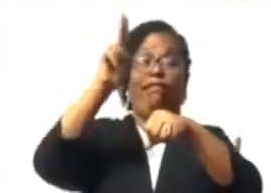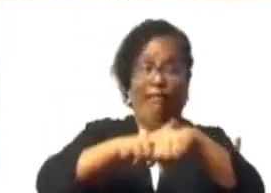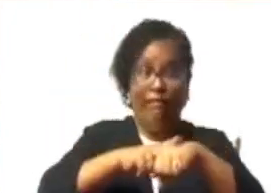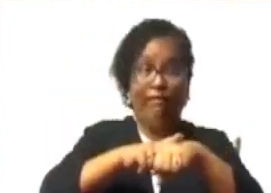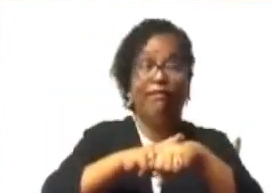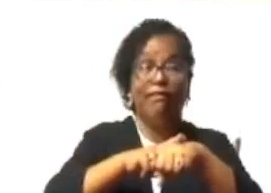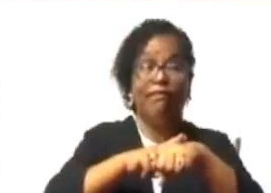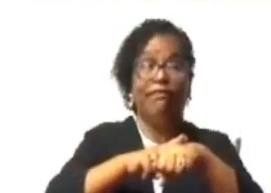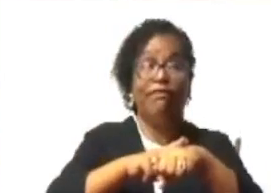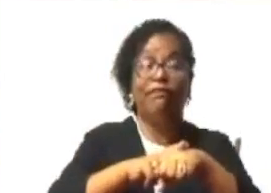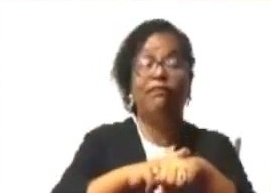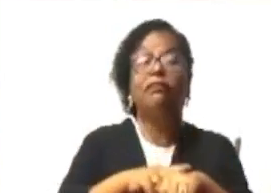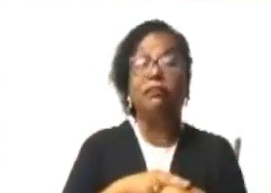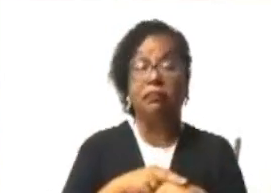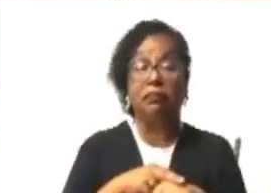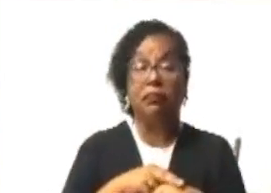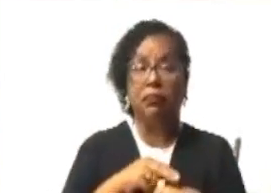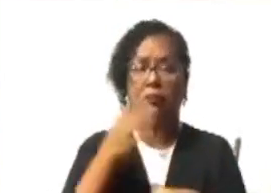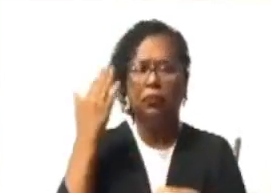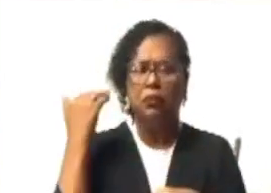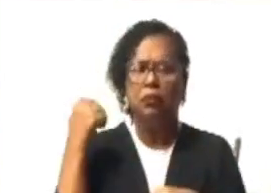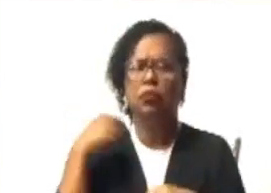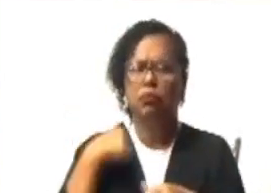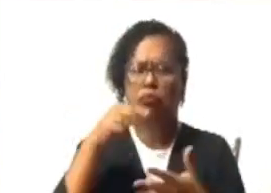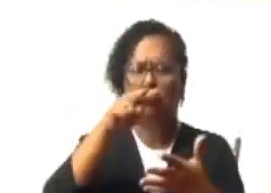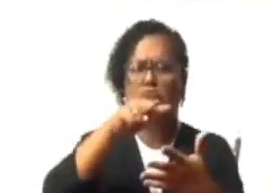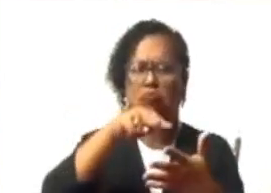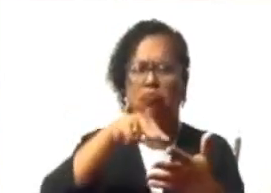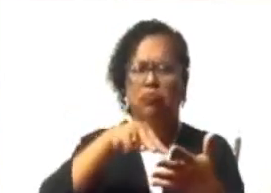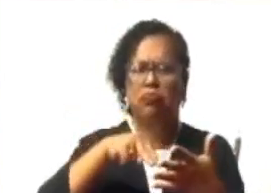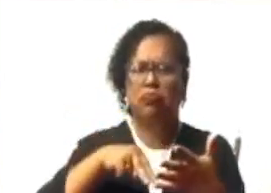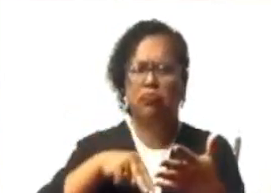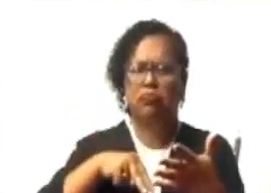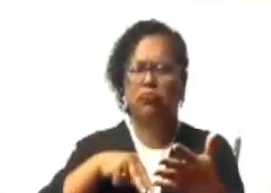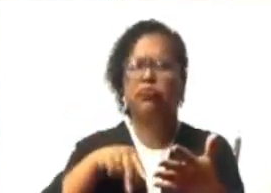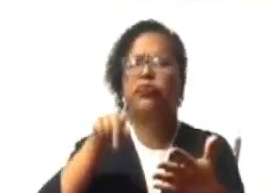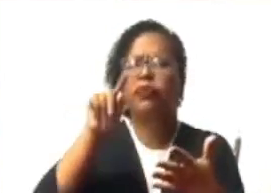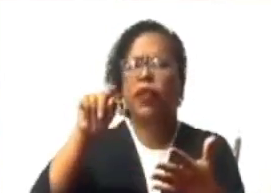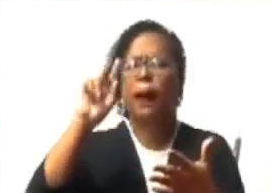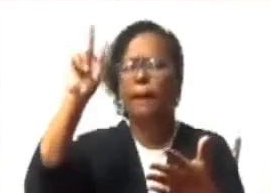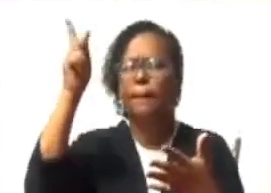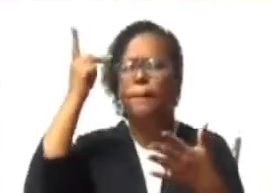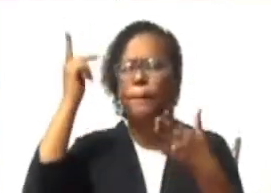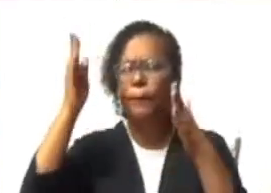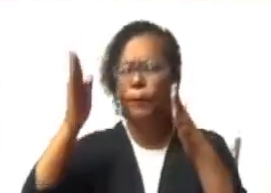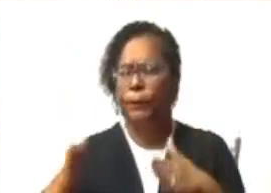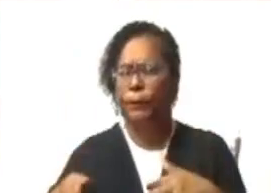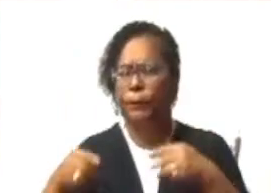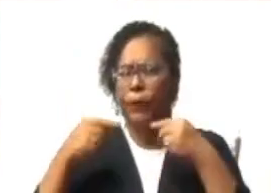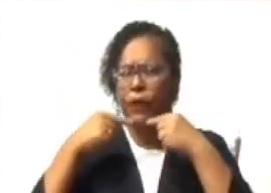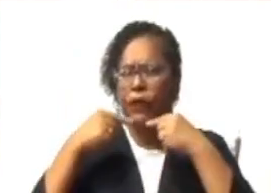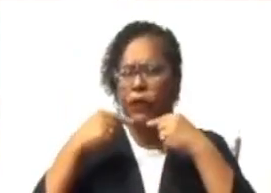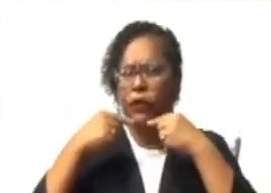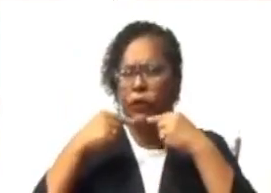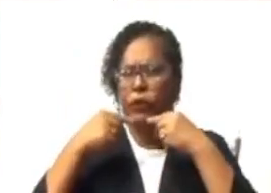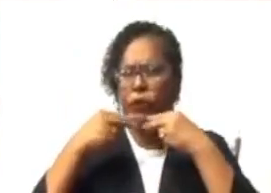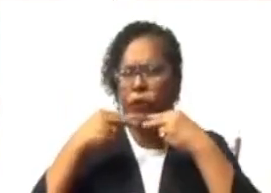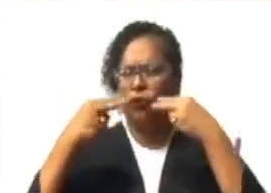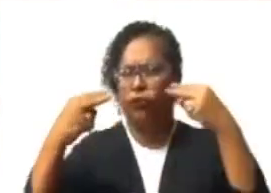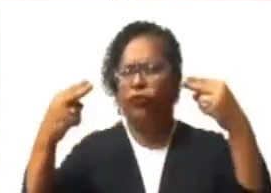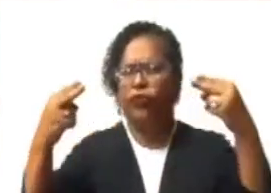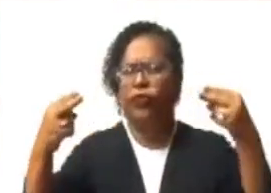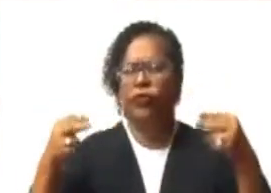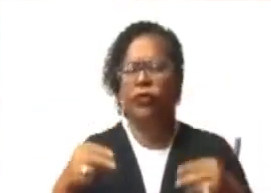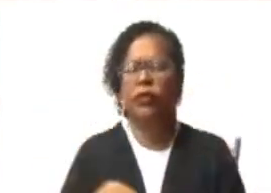leí un artículo de un reconocido político de nuestro país, donde daba